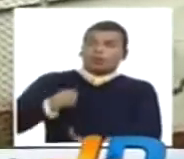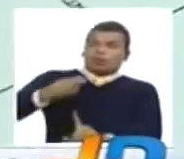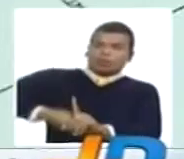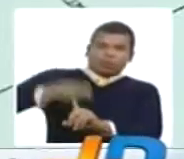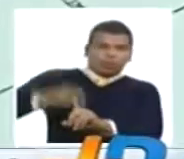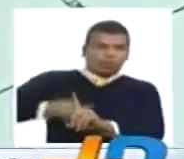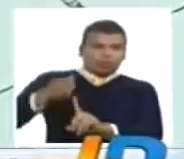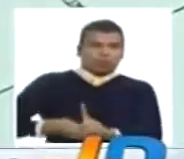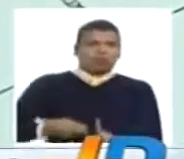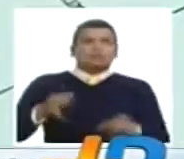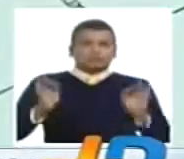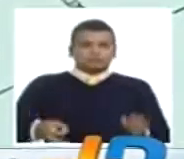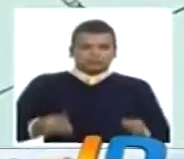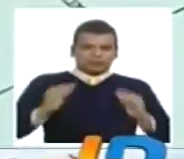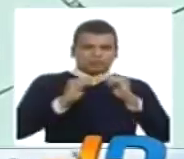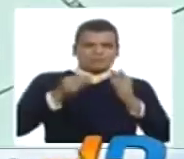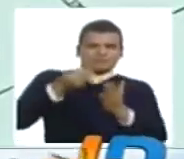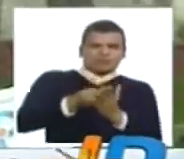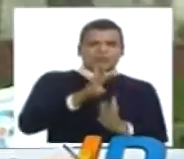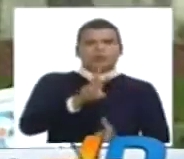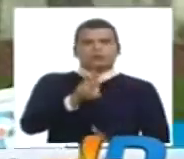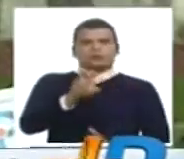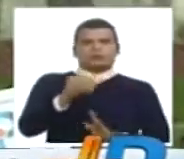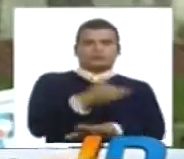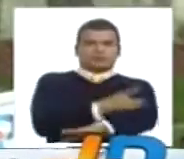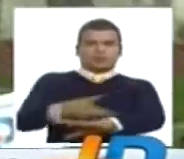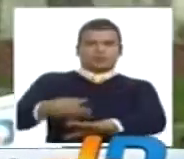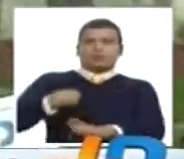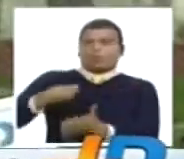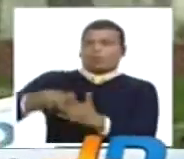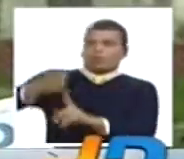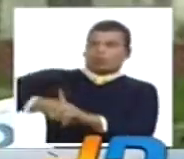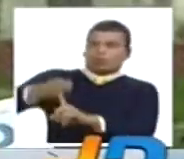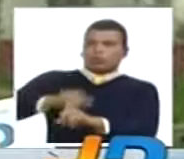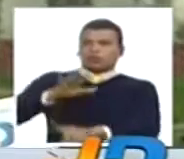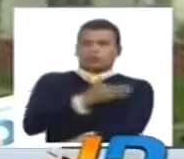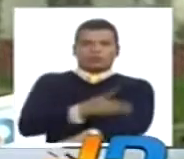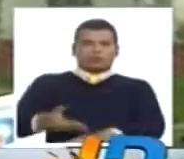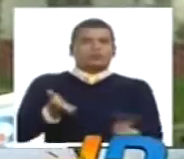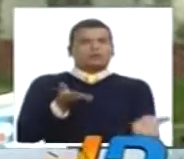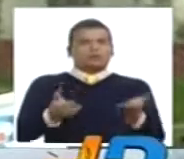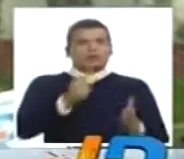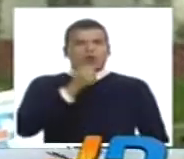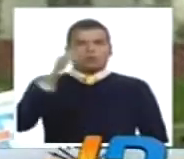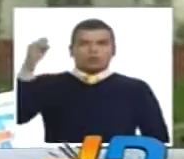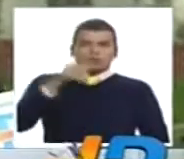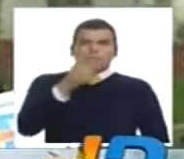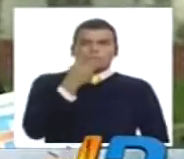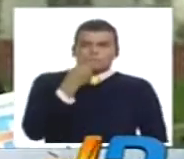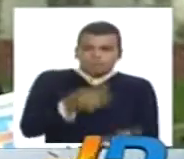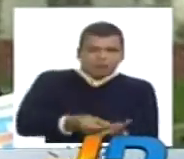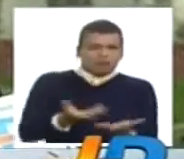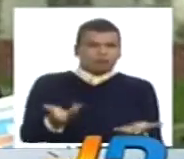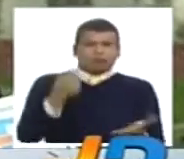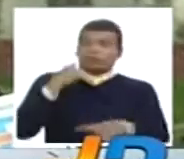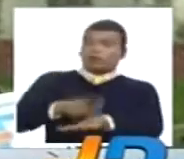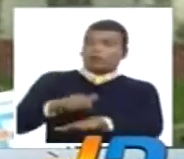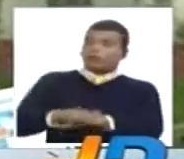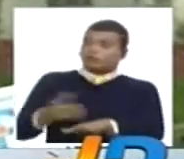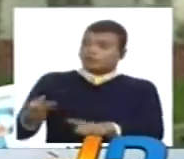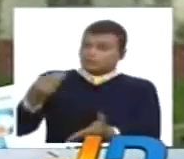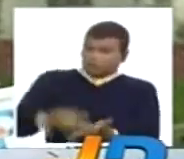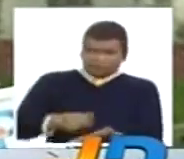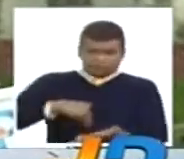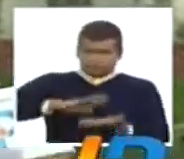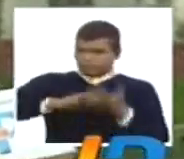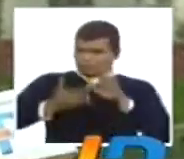en 470 millones de pesos. Además pagó servicios públicos cumplidos. Pedí que me exoneraran del valor